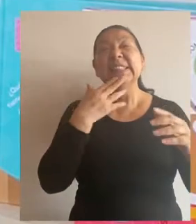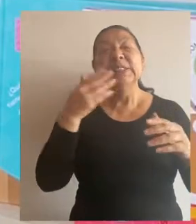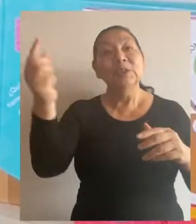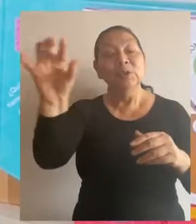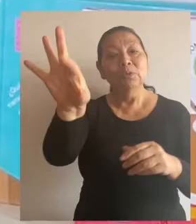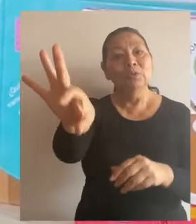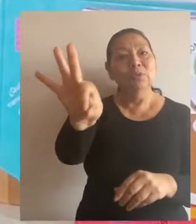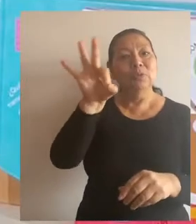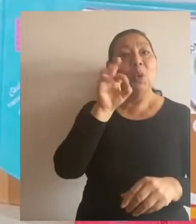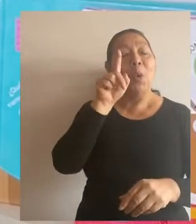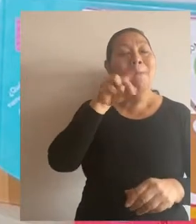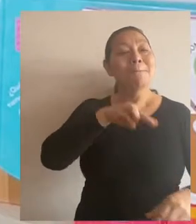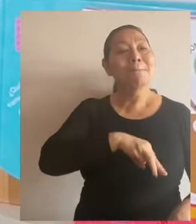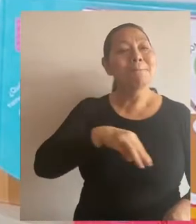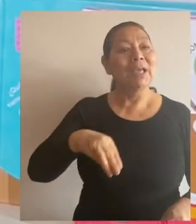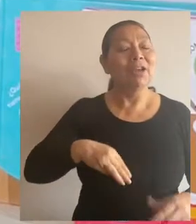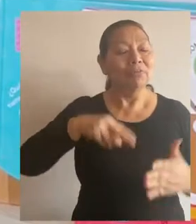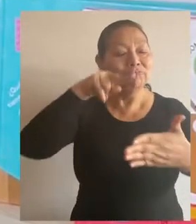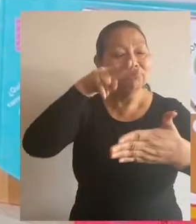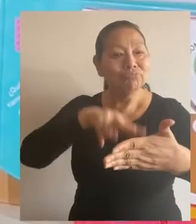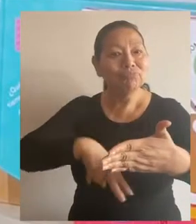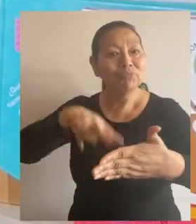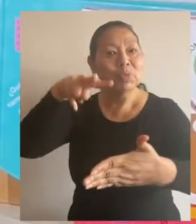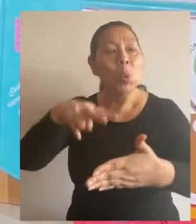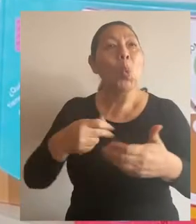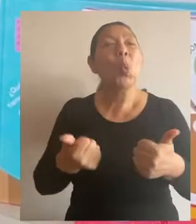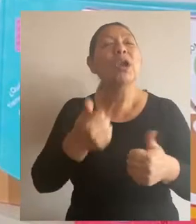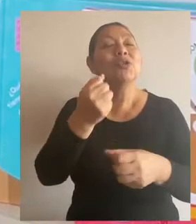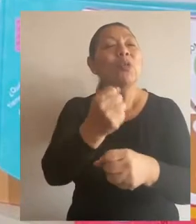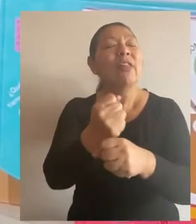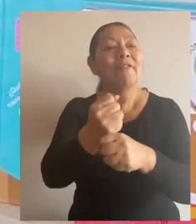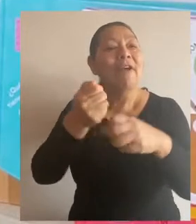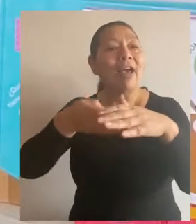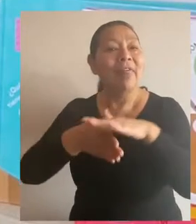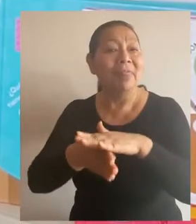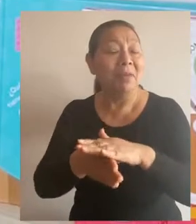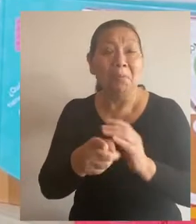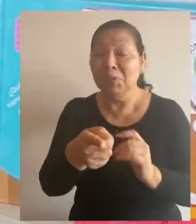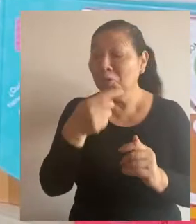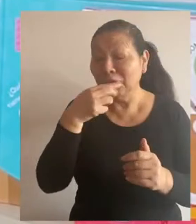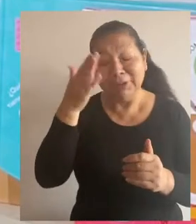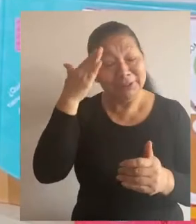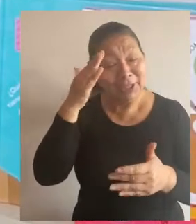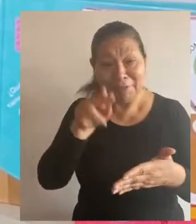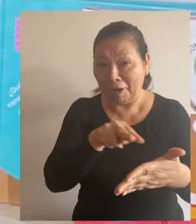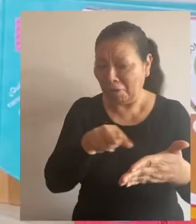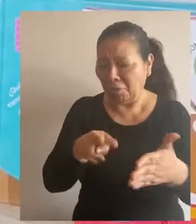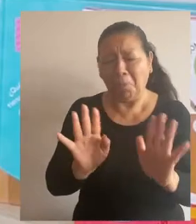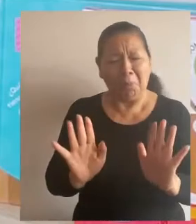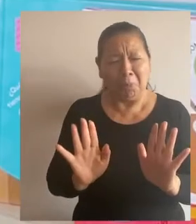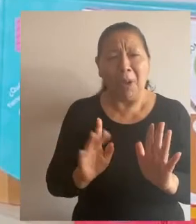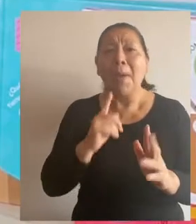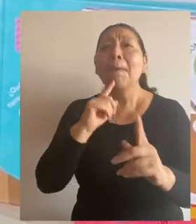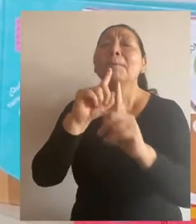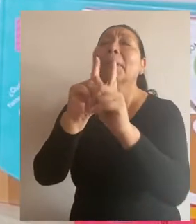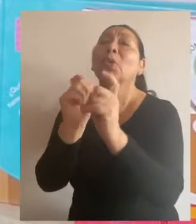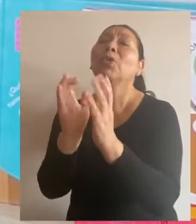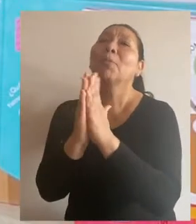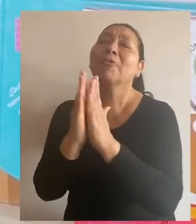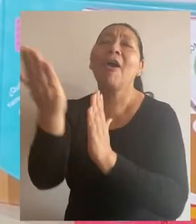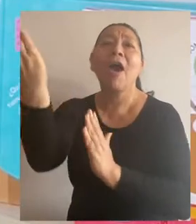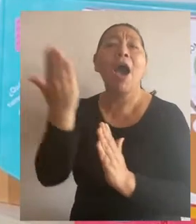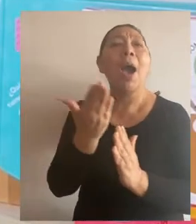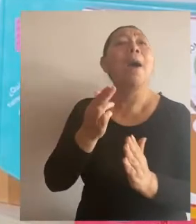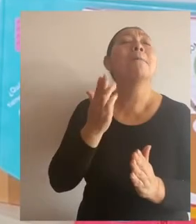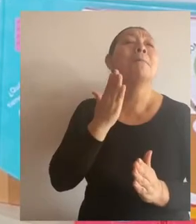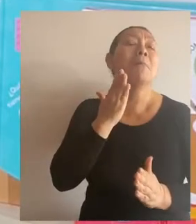elijan al menos un ministerio para revisar cuáles son sus funciones. Y si no saben leer, no se preocupen. Pueden pedir la ayuda